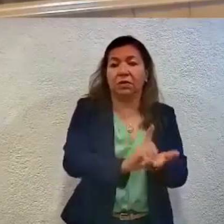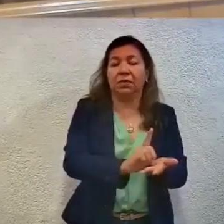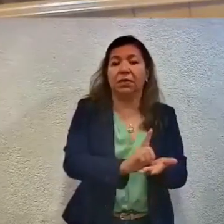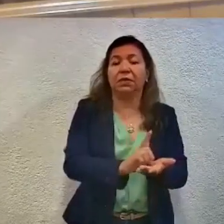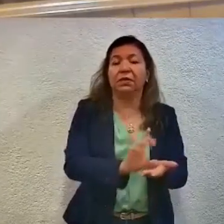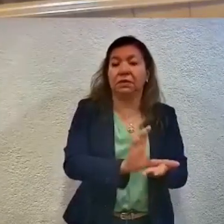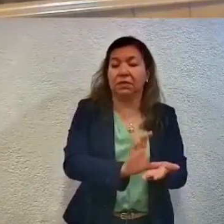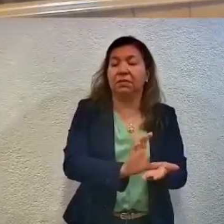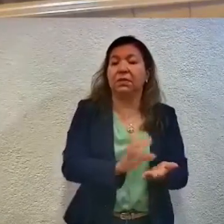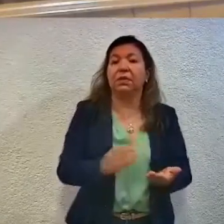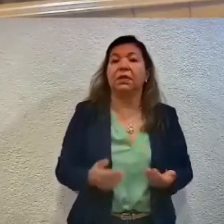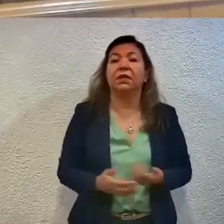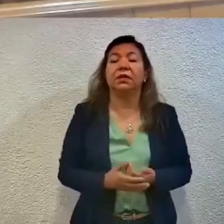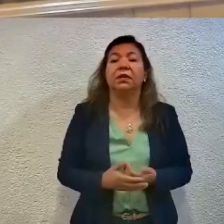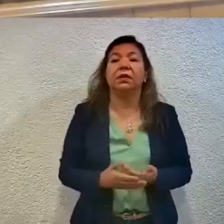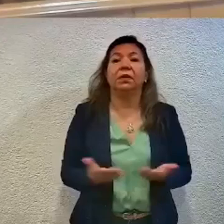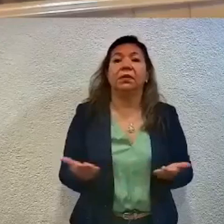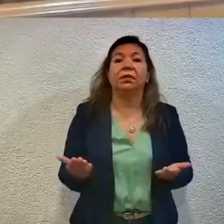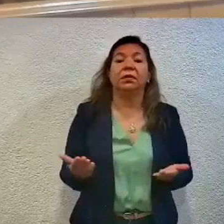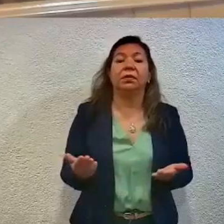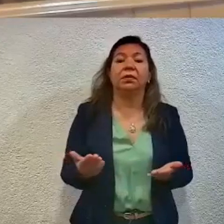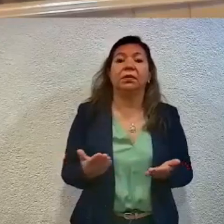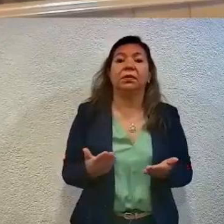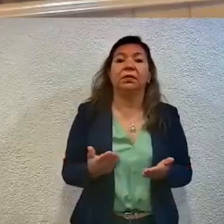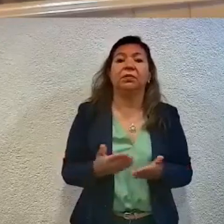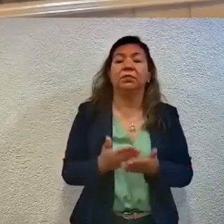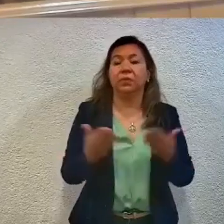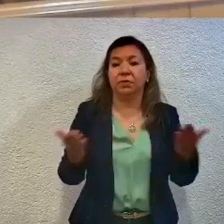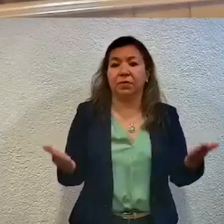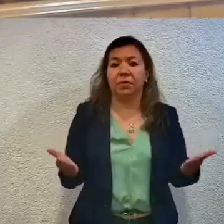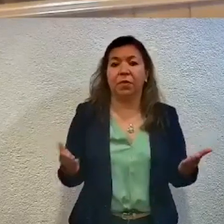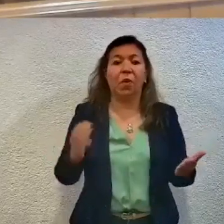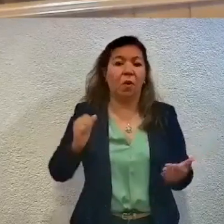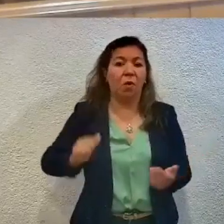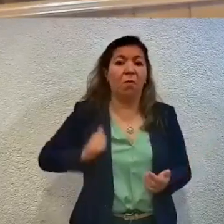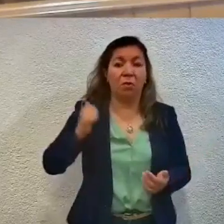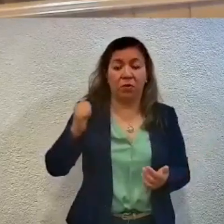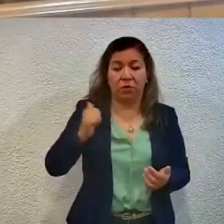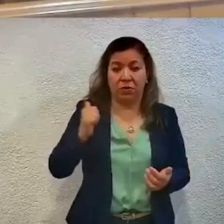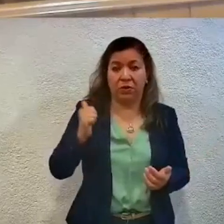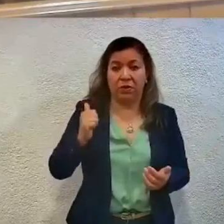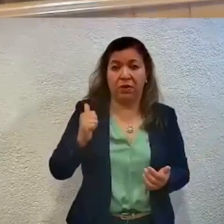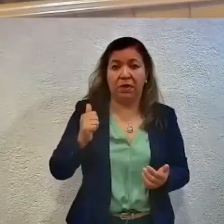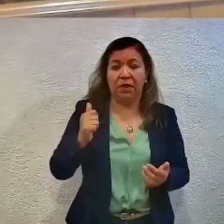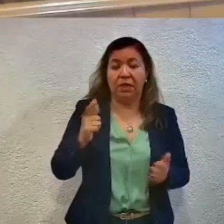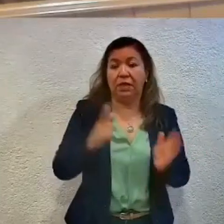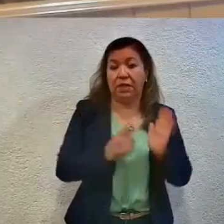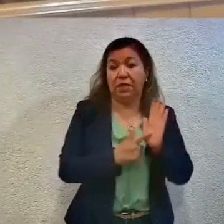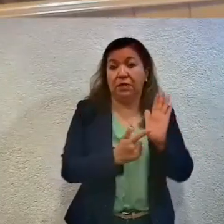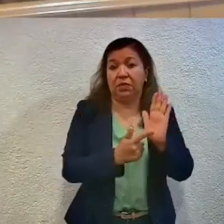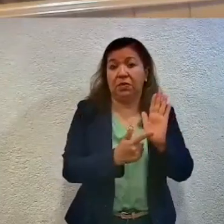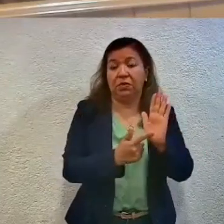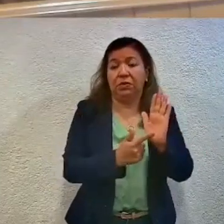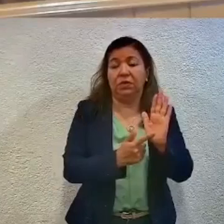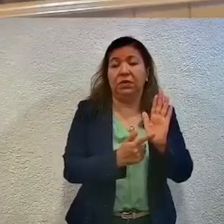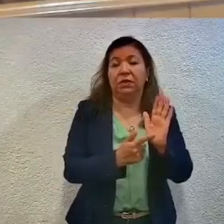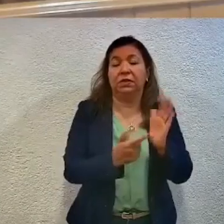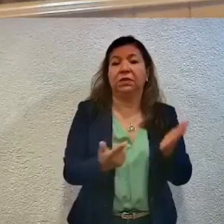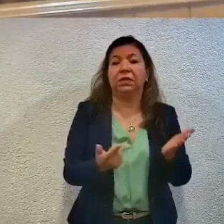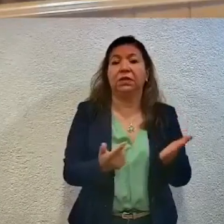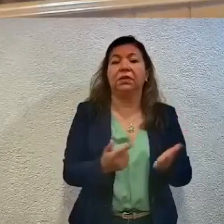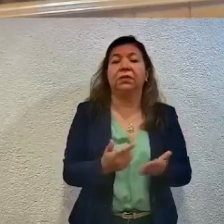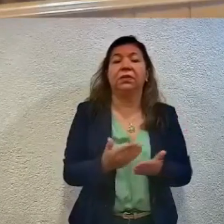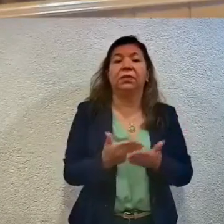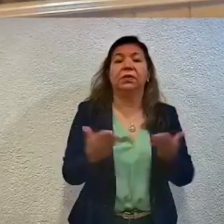por demás inoperante, en razón de que tuvieron el momento procesal oportuno de hacer valer que se les reconociera tal